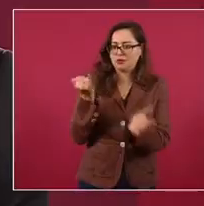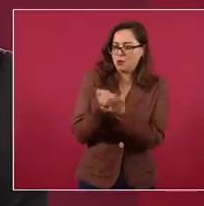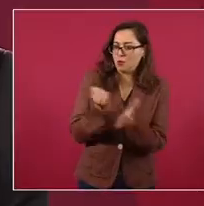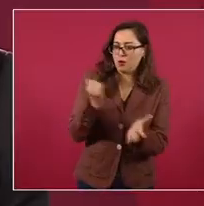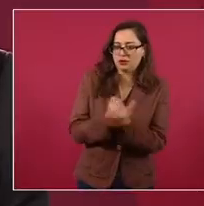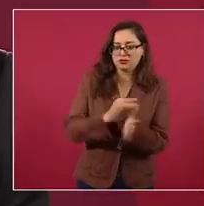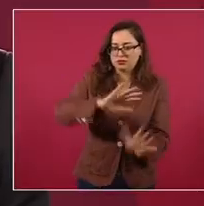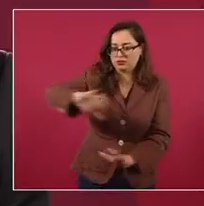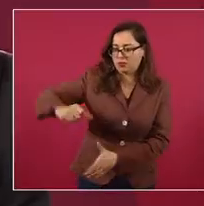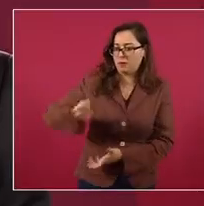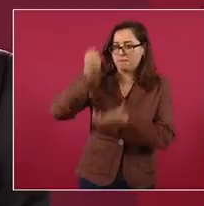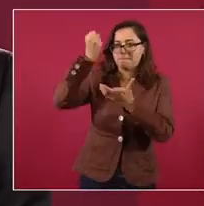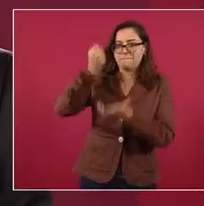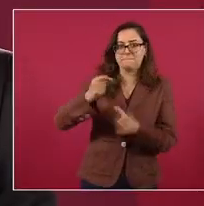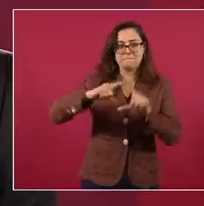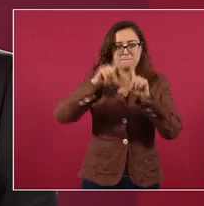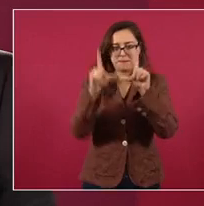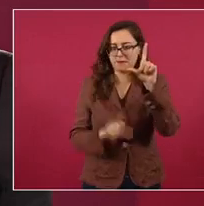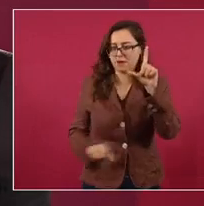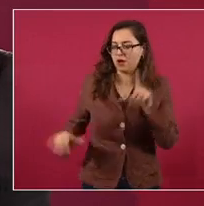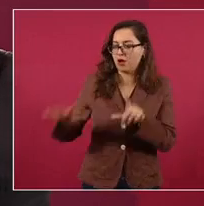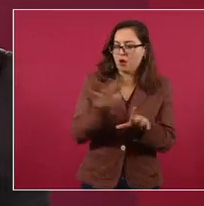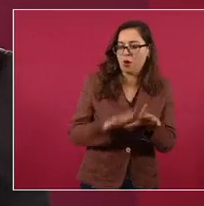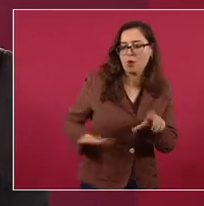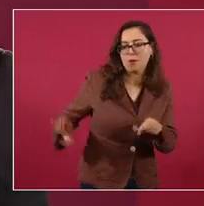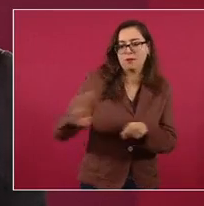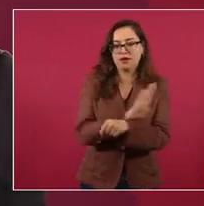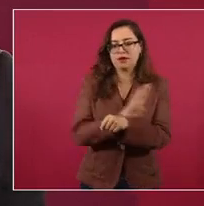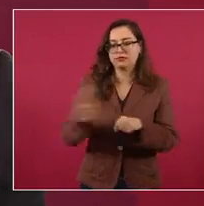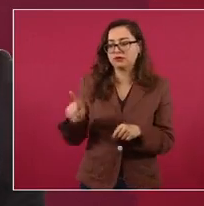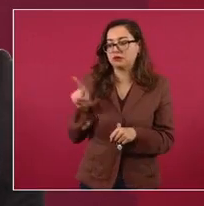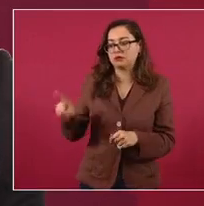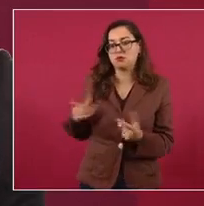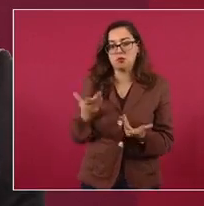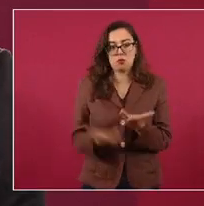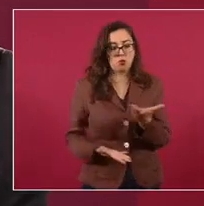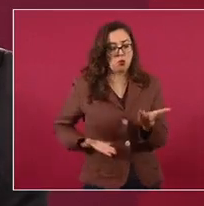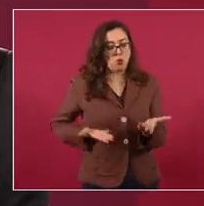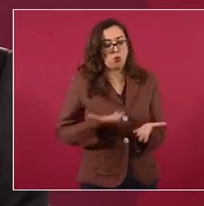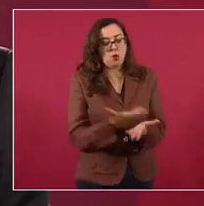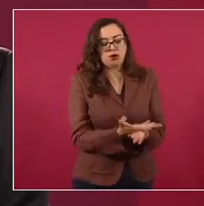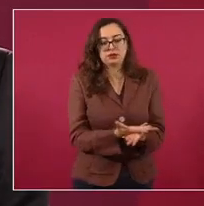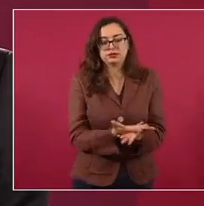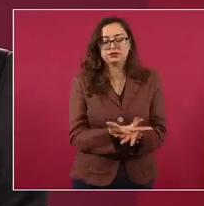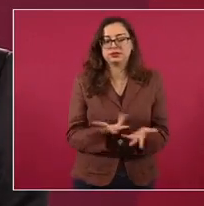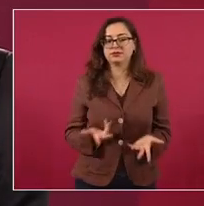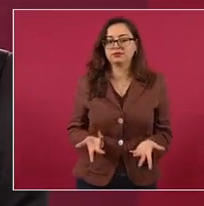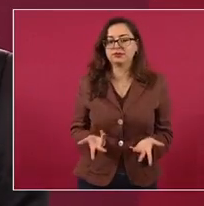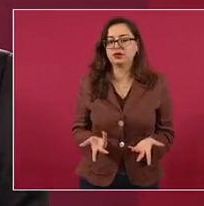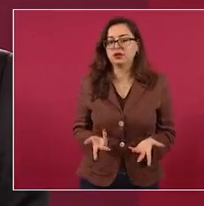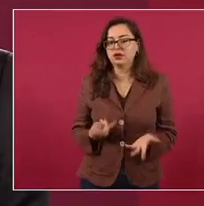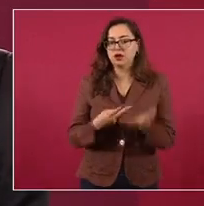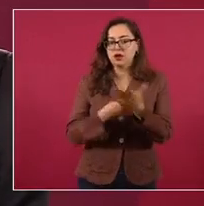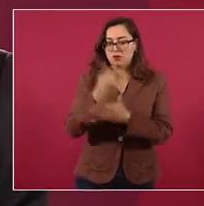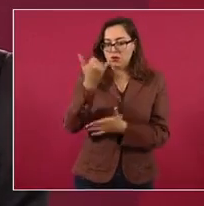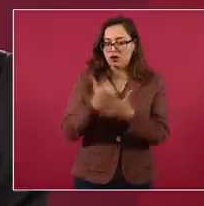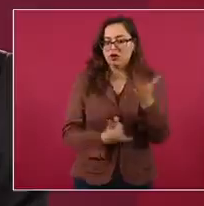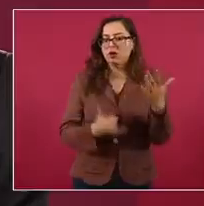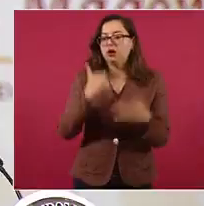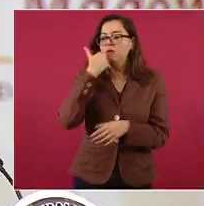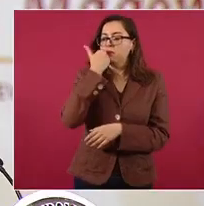Entonces, todo esto se estableció con una reforma a diferentes ordenamientos y el proyecto